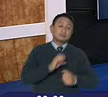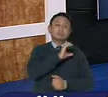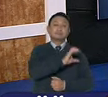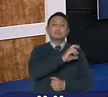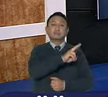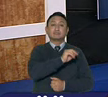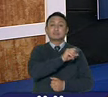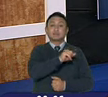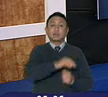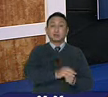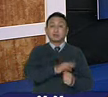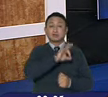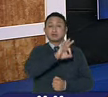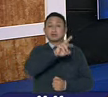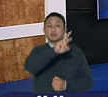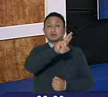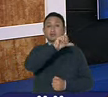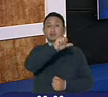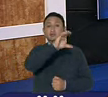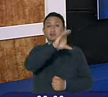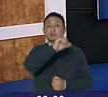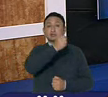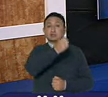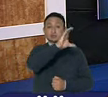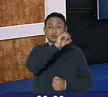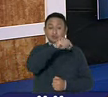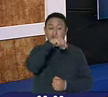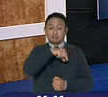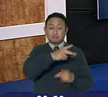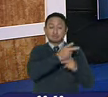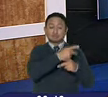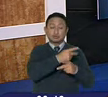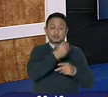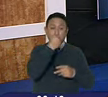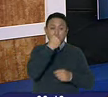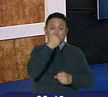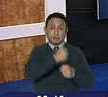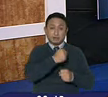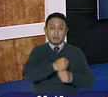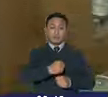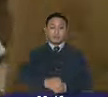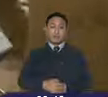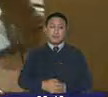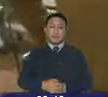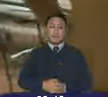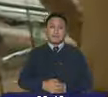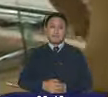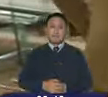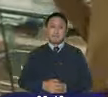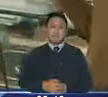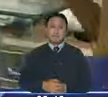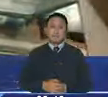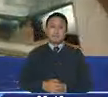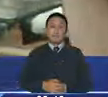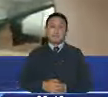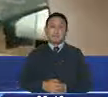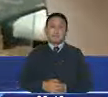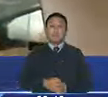Francesco Tabacchi, plantea generar producción, alimentación y empleo. Entonces me decía, ¿la compensación de cuánto va a ser